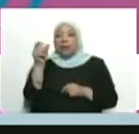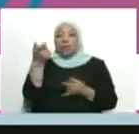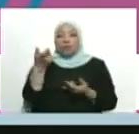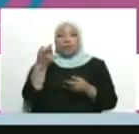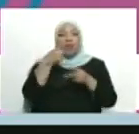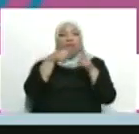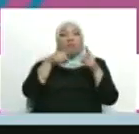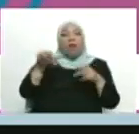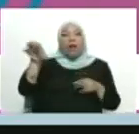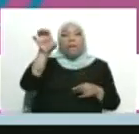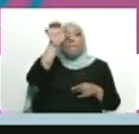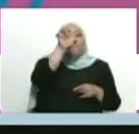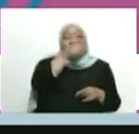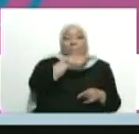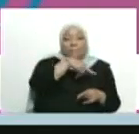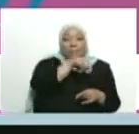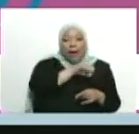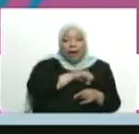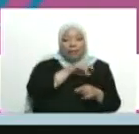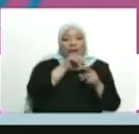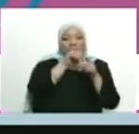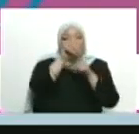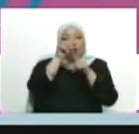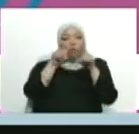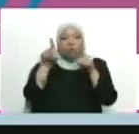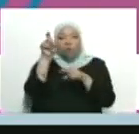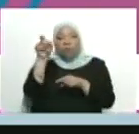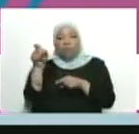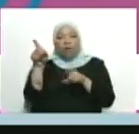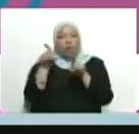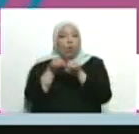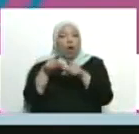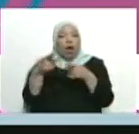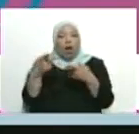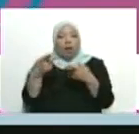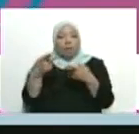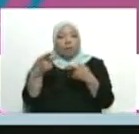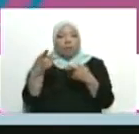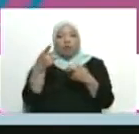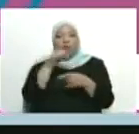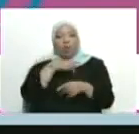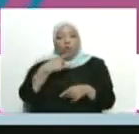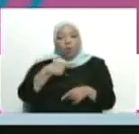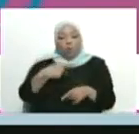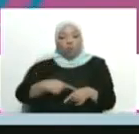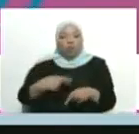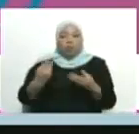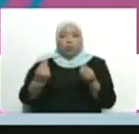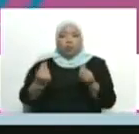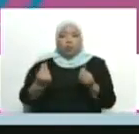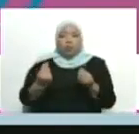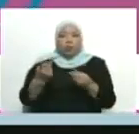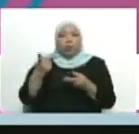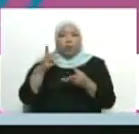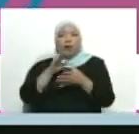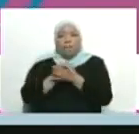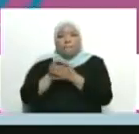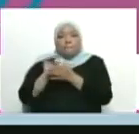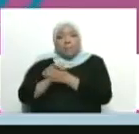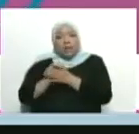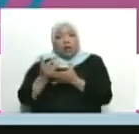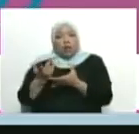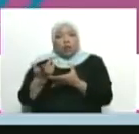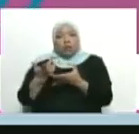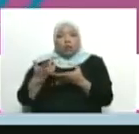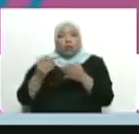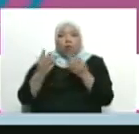catalanes, italianos, vascos, portugueses, bastante portuguesitos fueron amigos míos, y